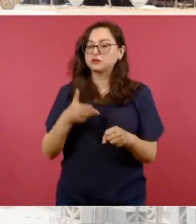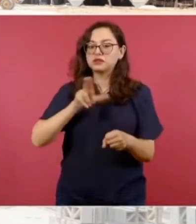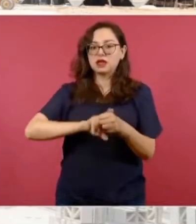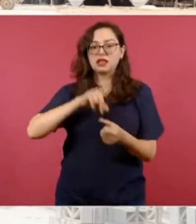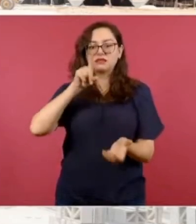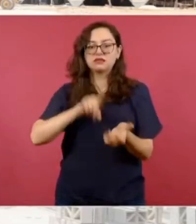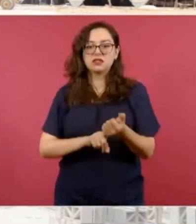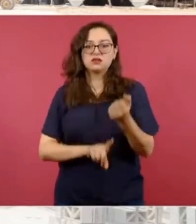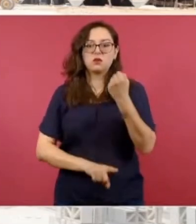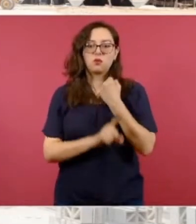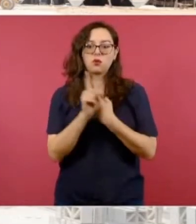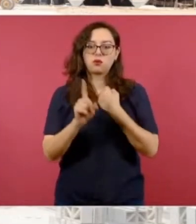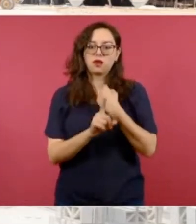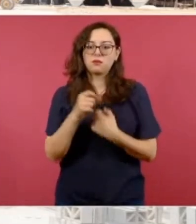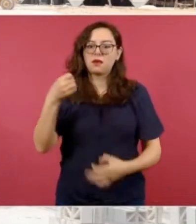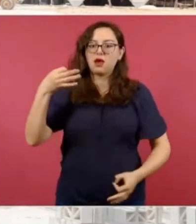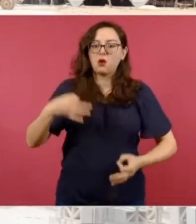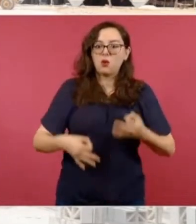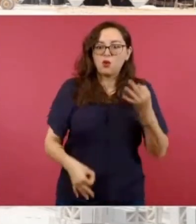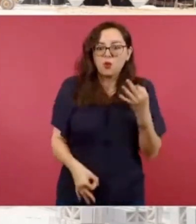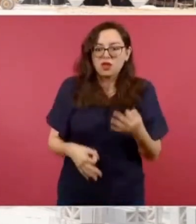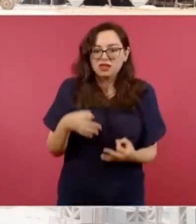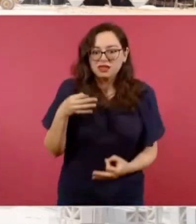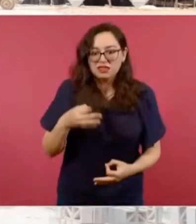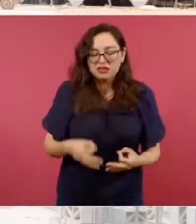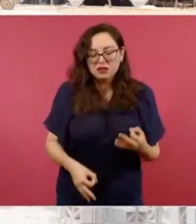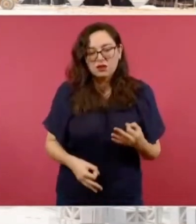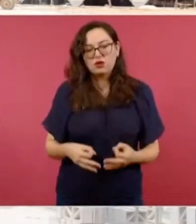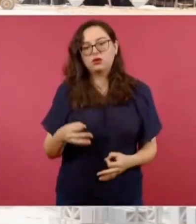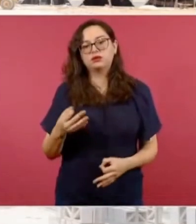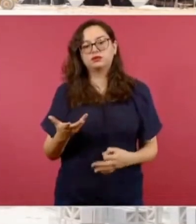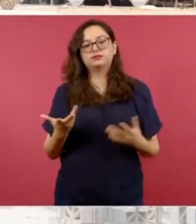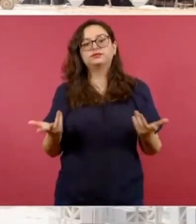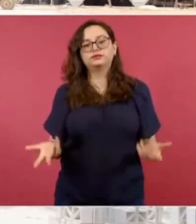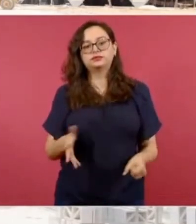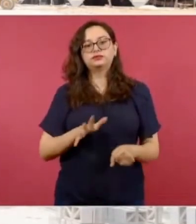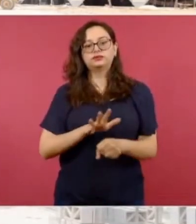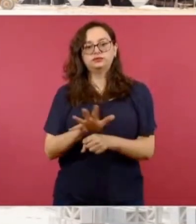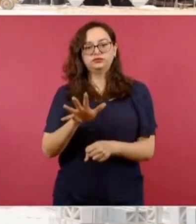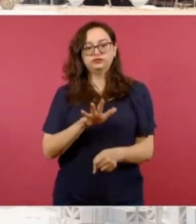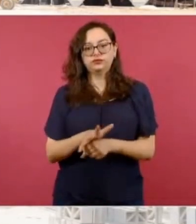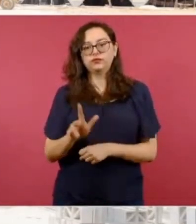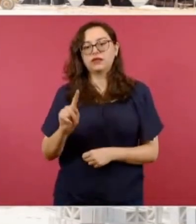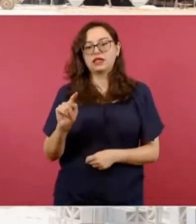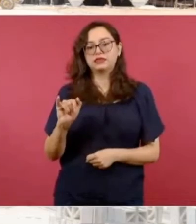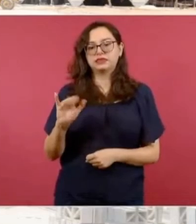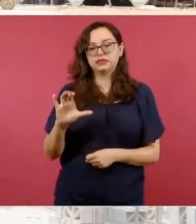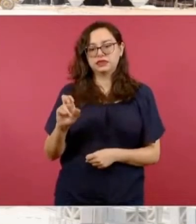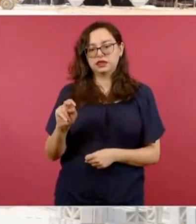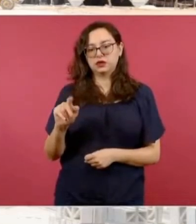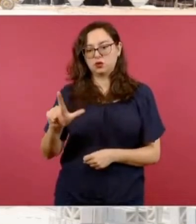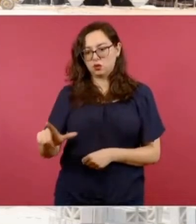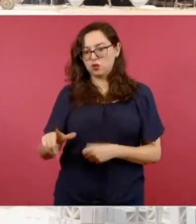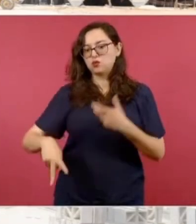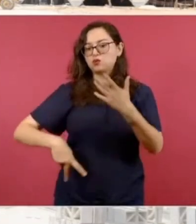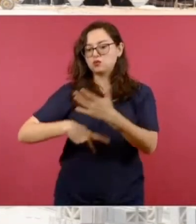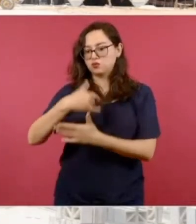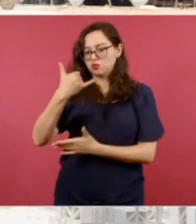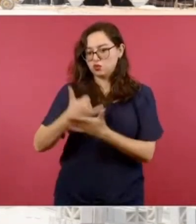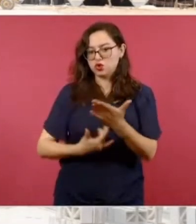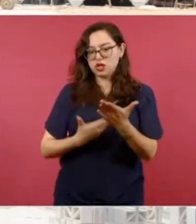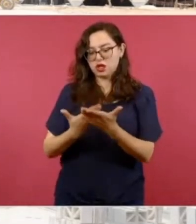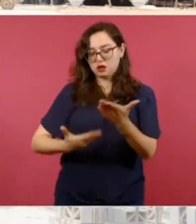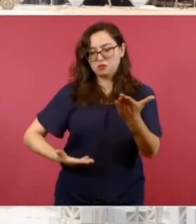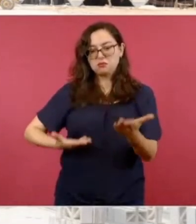que nos debería de ocupar, que es la construcción de los hospitales. Y este hospital de Tikul había sido proyectado con un proyecto de prestación de